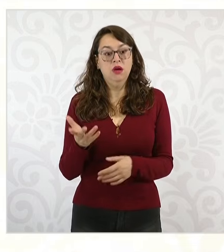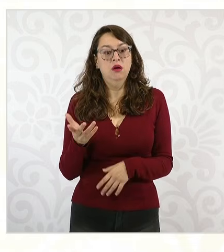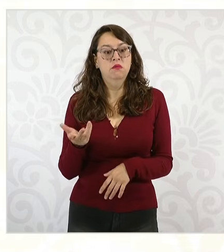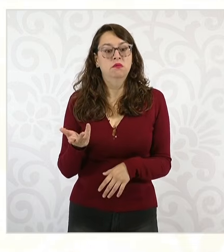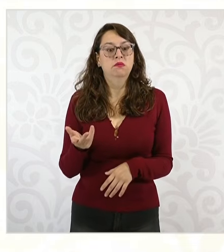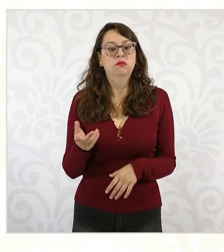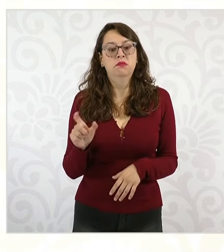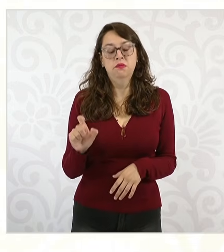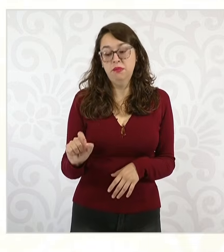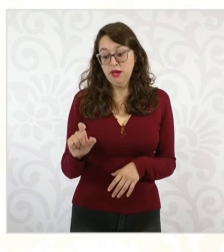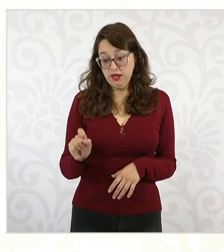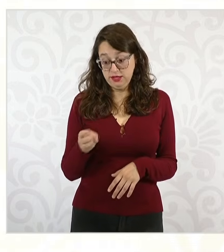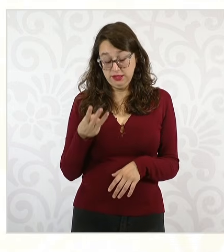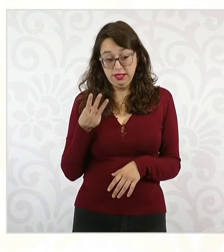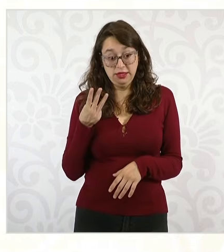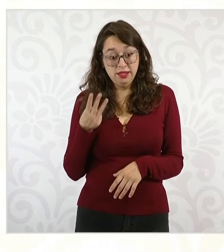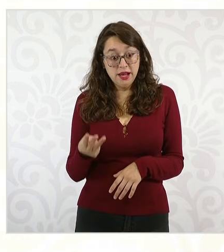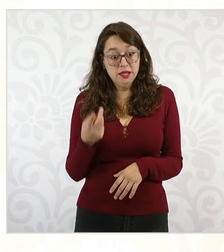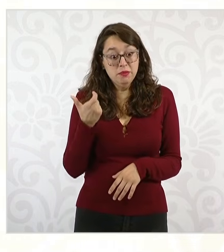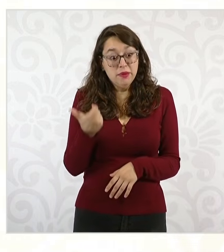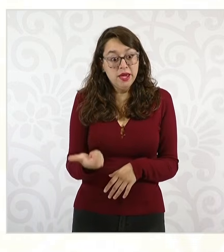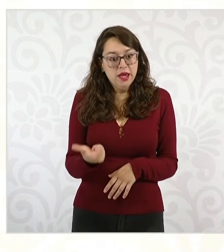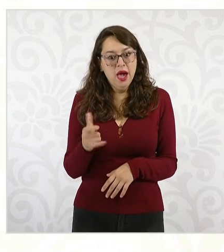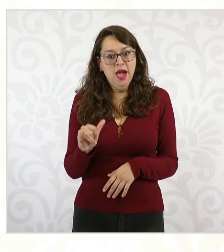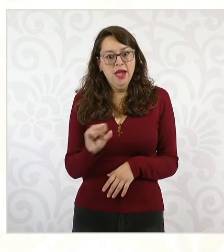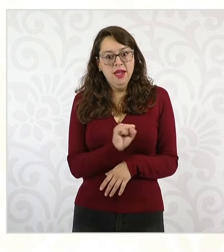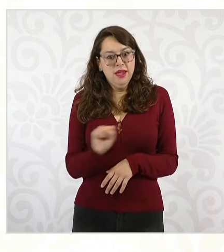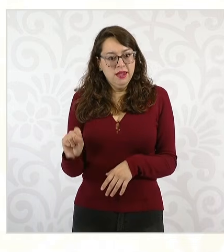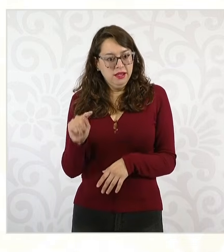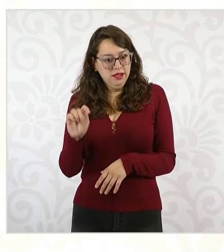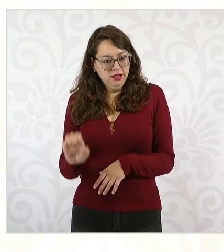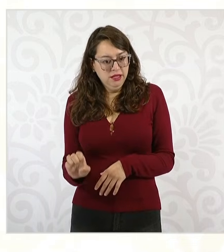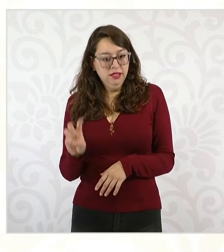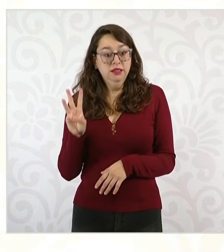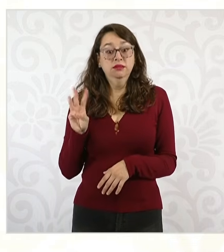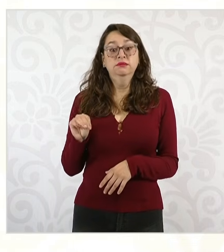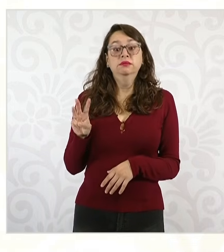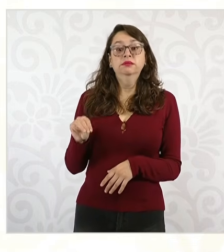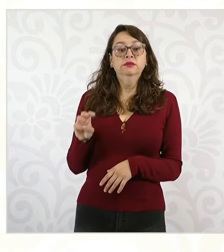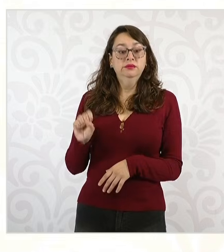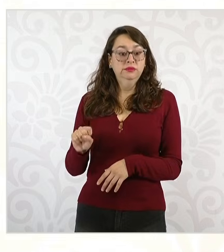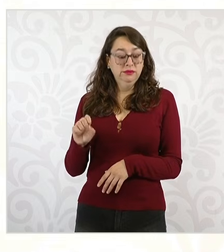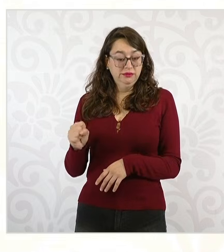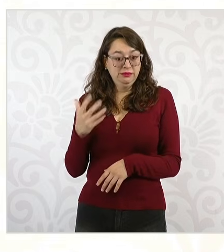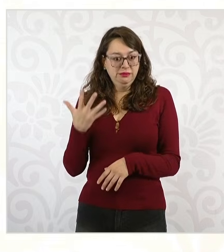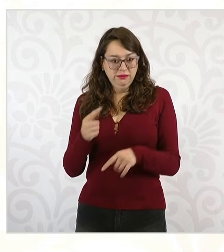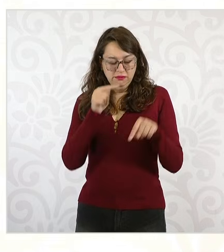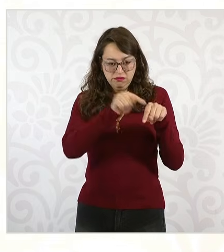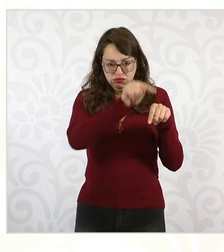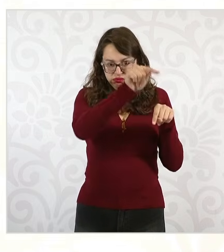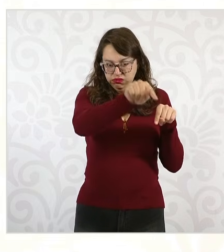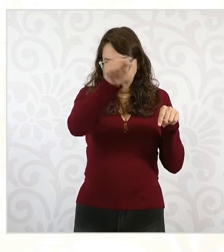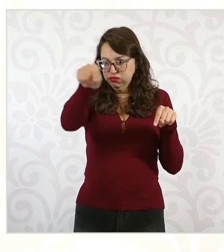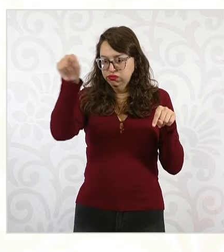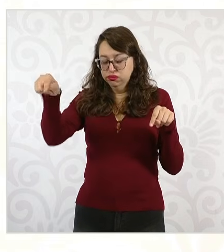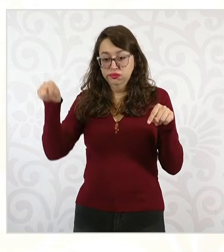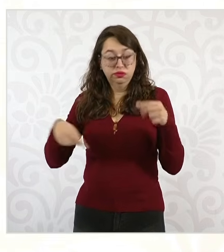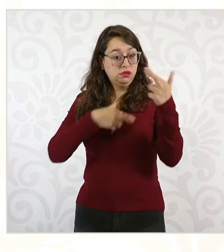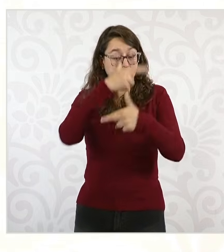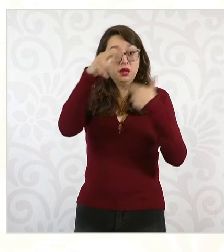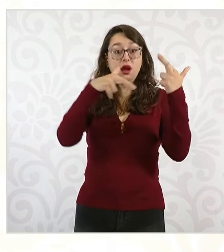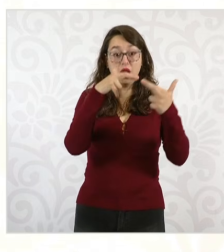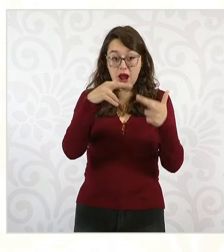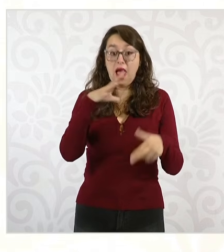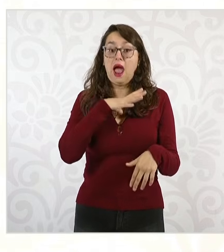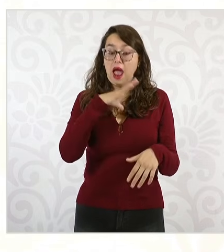en 23 pesos con 90 centavos, mientras que Walmart en 65,21. Y así en cada una de las regiones. Es